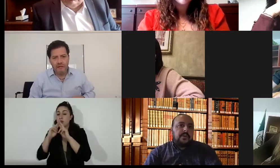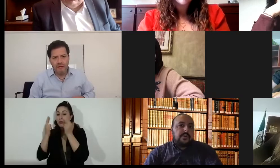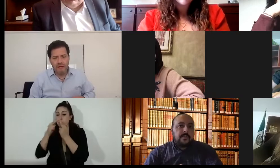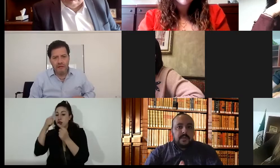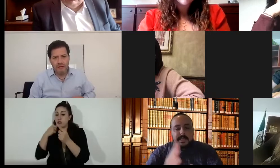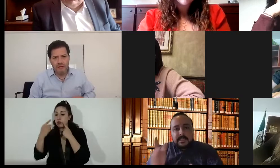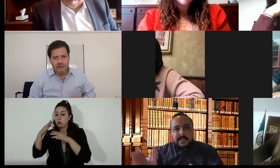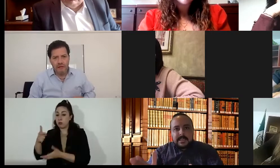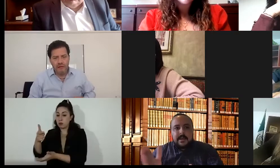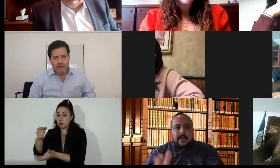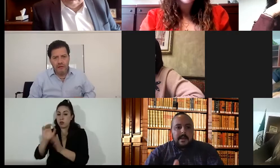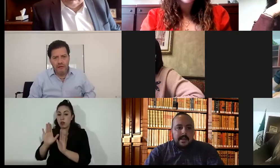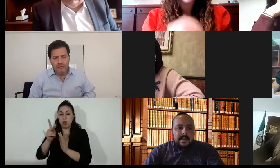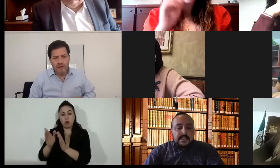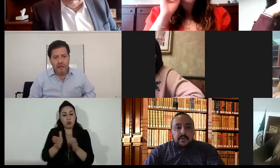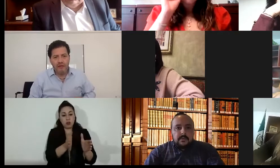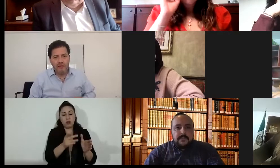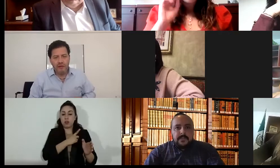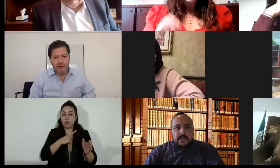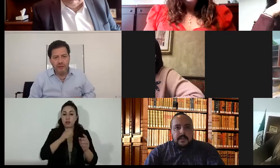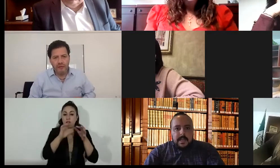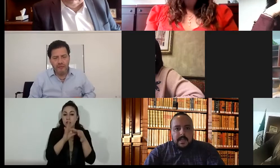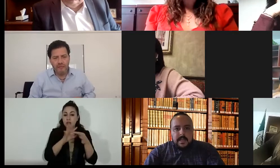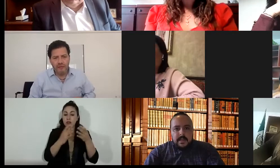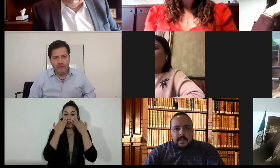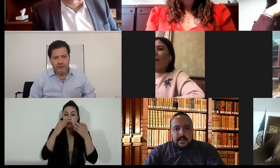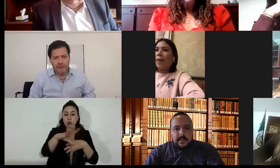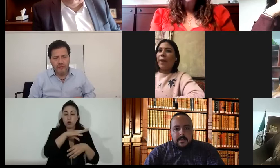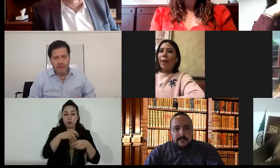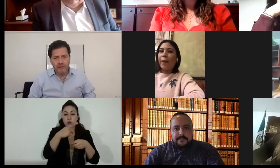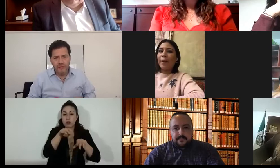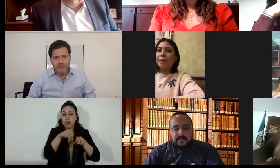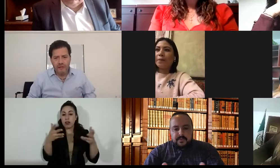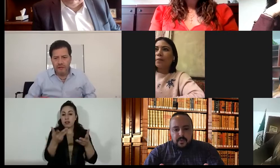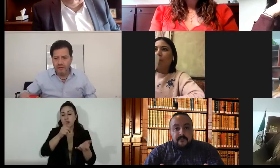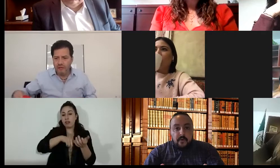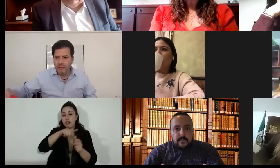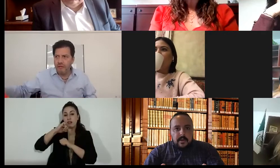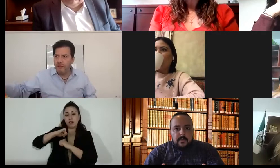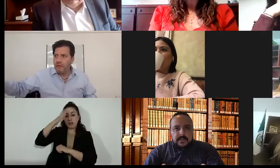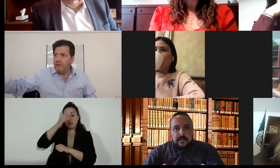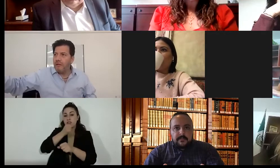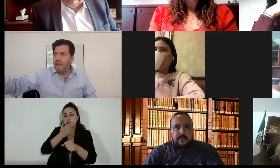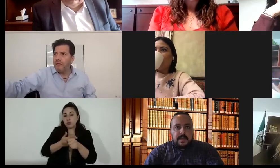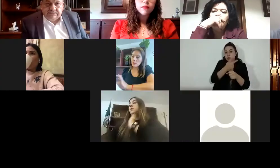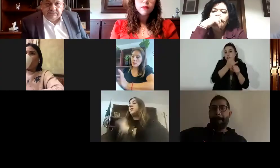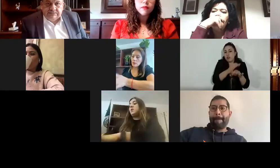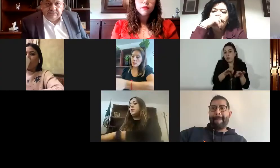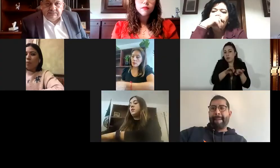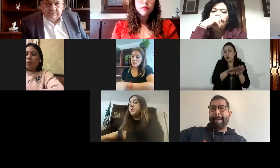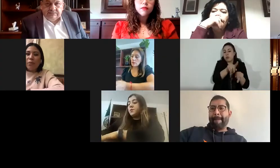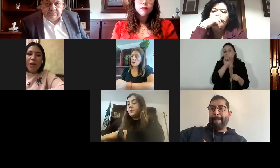presupuesto, y otra muy distinta es la rendición de pues, su informe como servidora